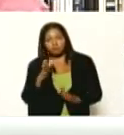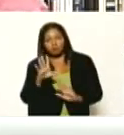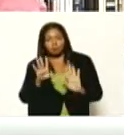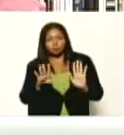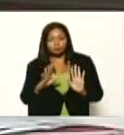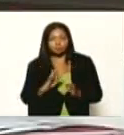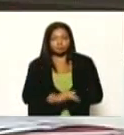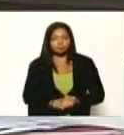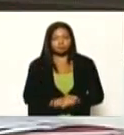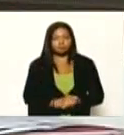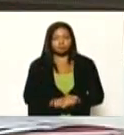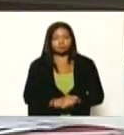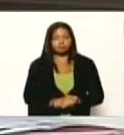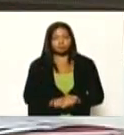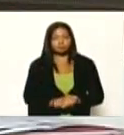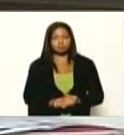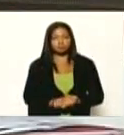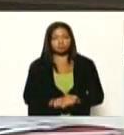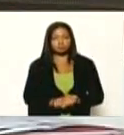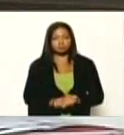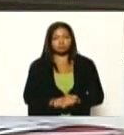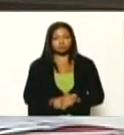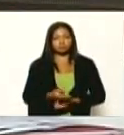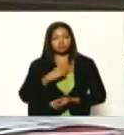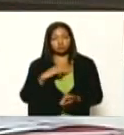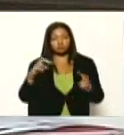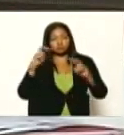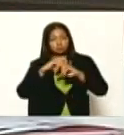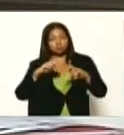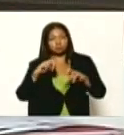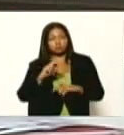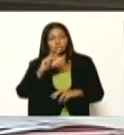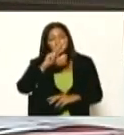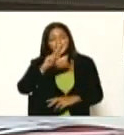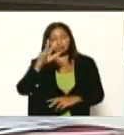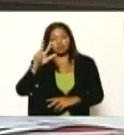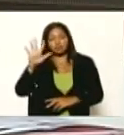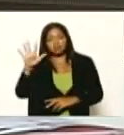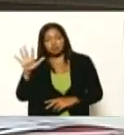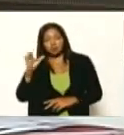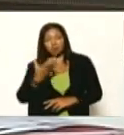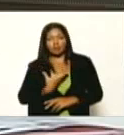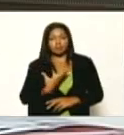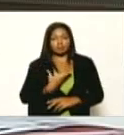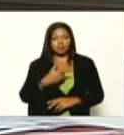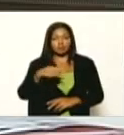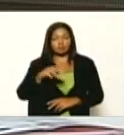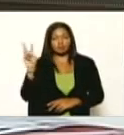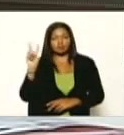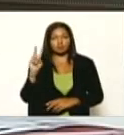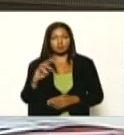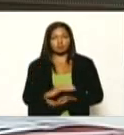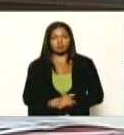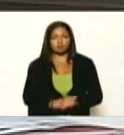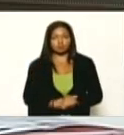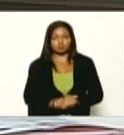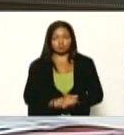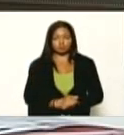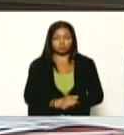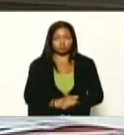Sí, cuando revisamos todas las 335 alcaldías de Venezuela,